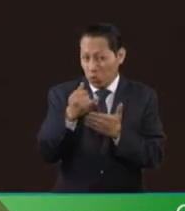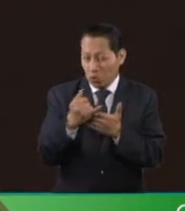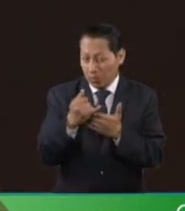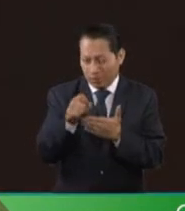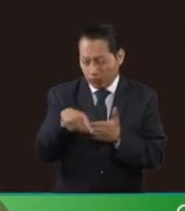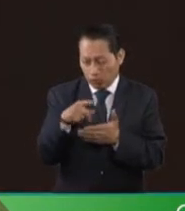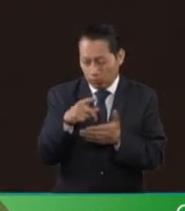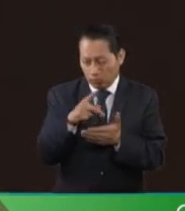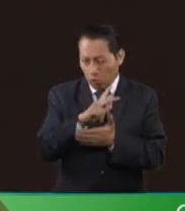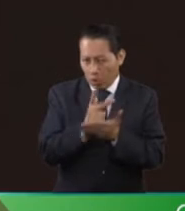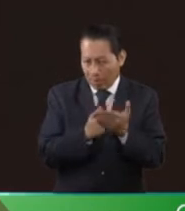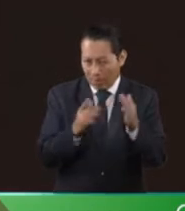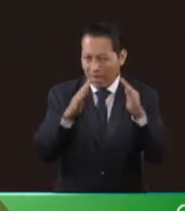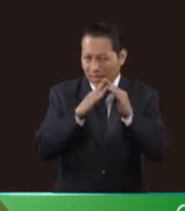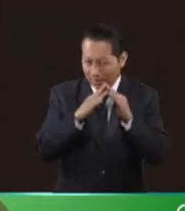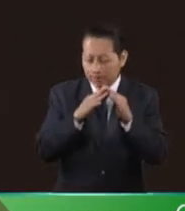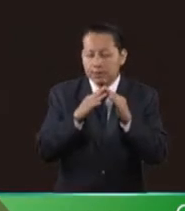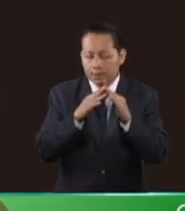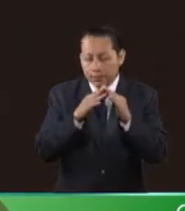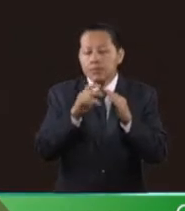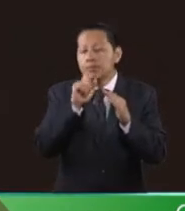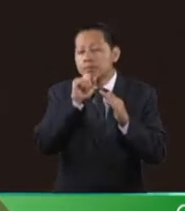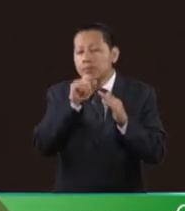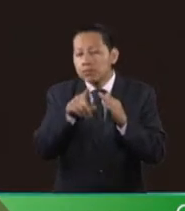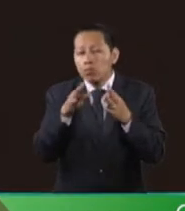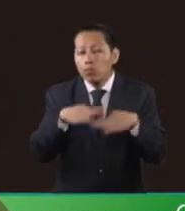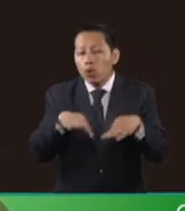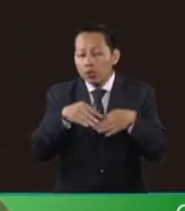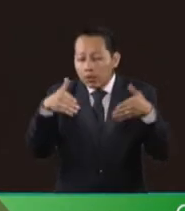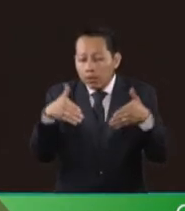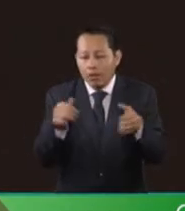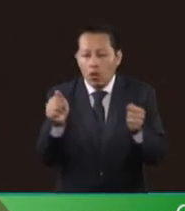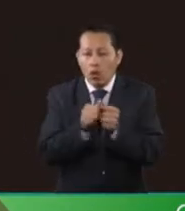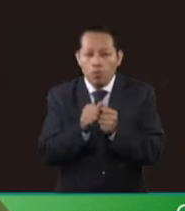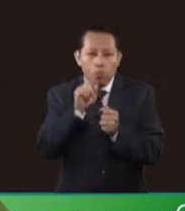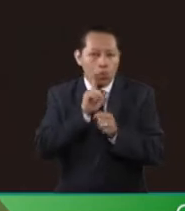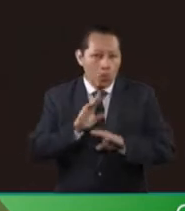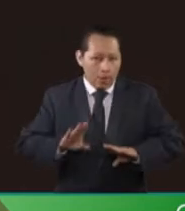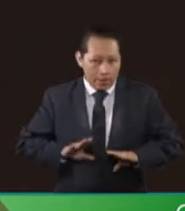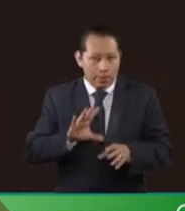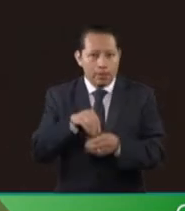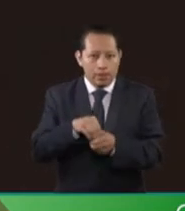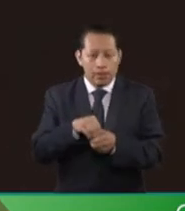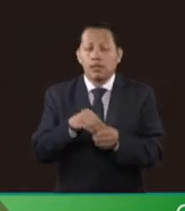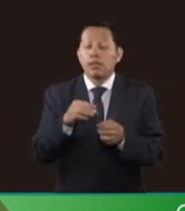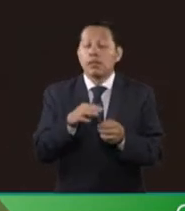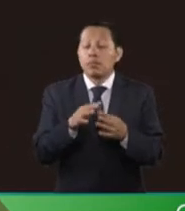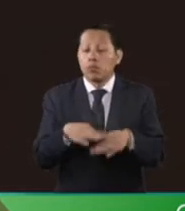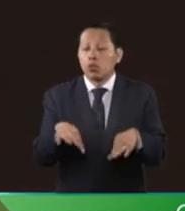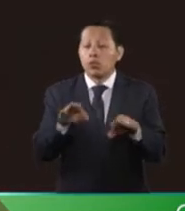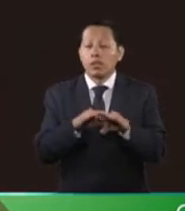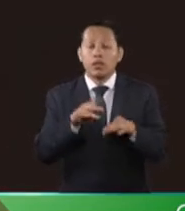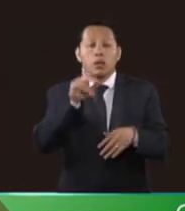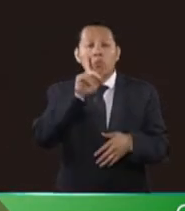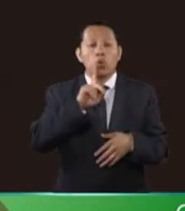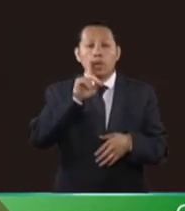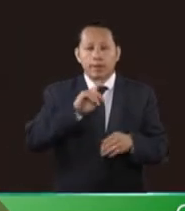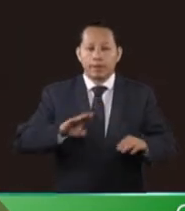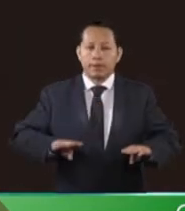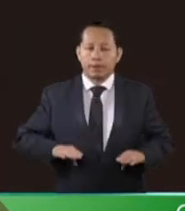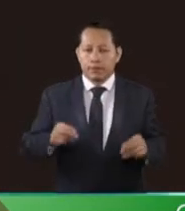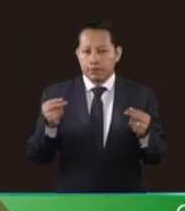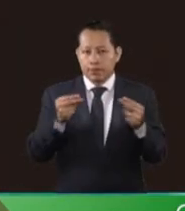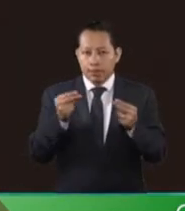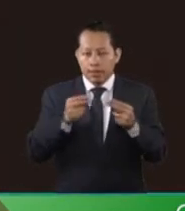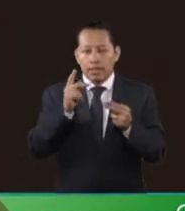apoyar y vamos a favor, sea diseñado con la perspectiva de género, que permita ubicar las necesidades de las mujeres, de las